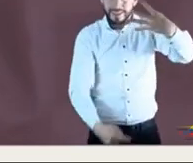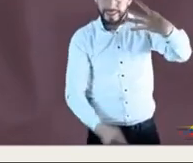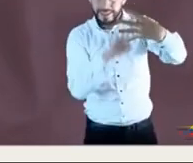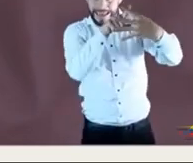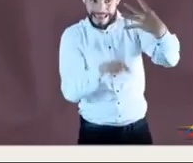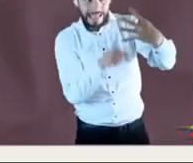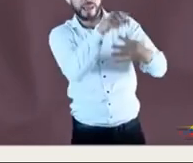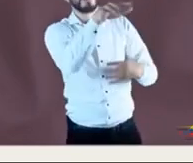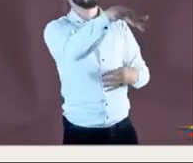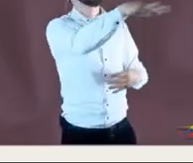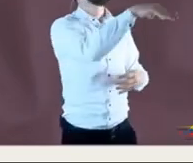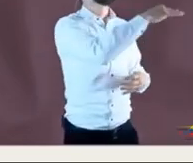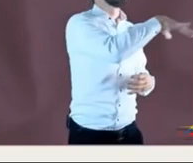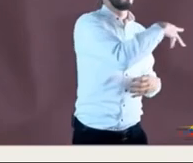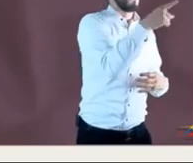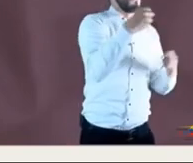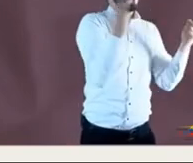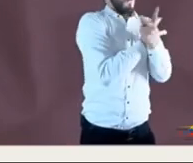y el conflicto.